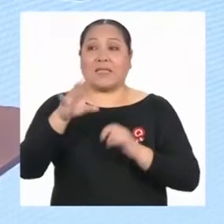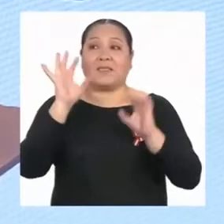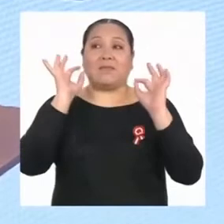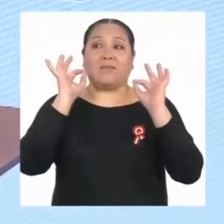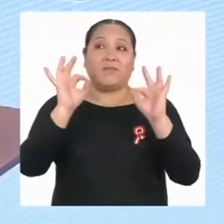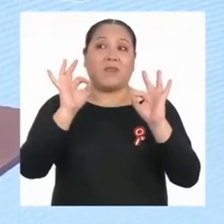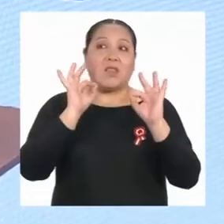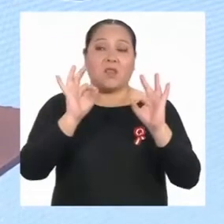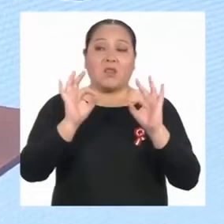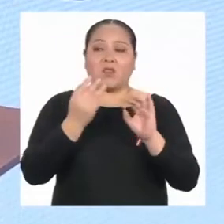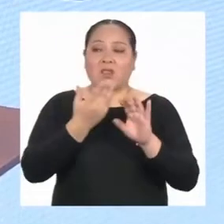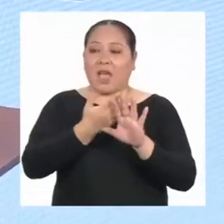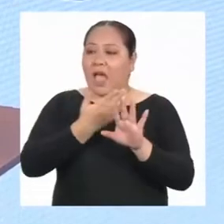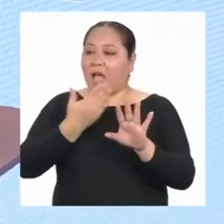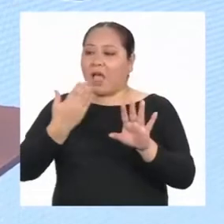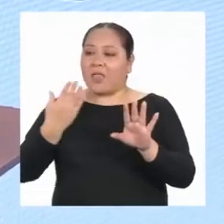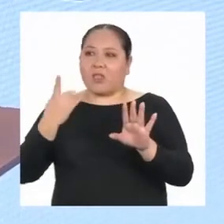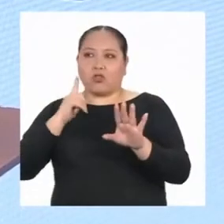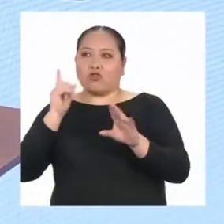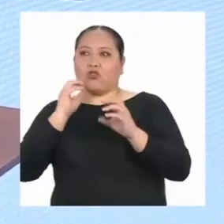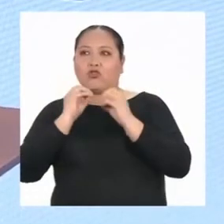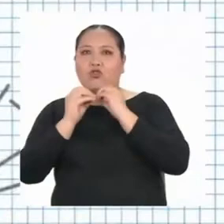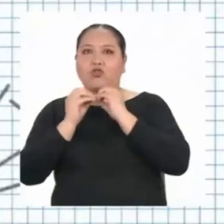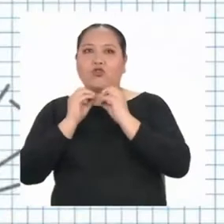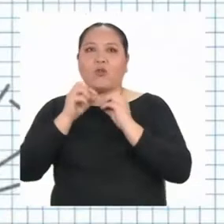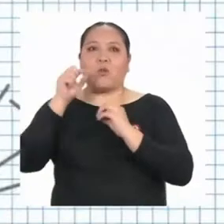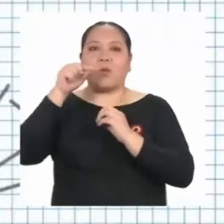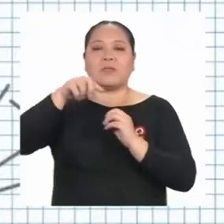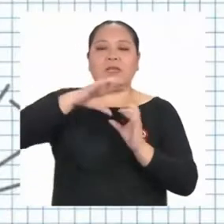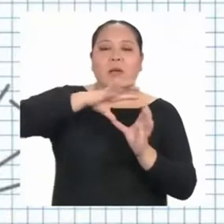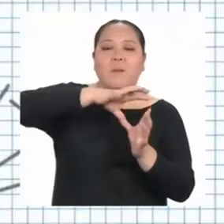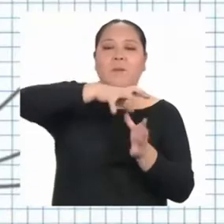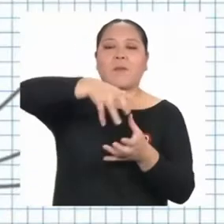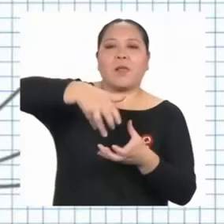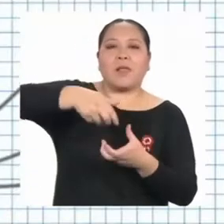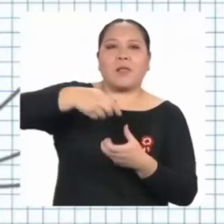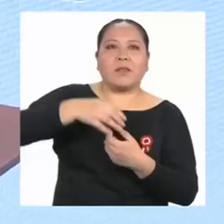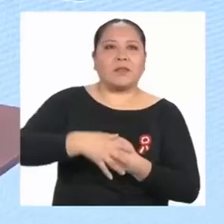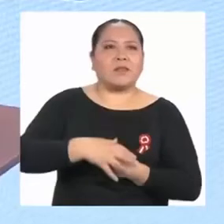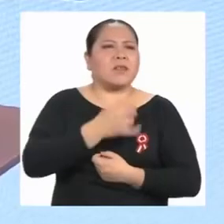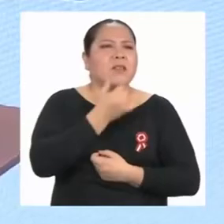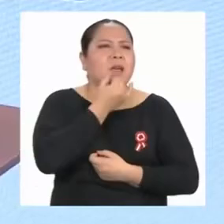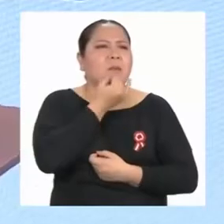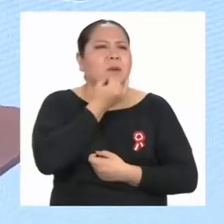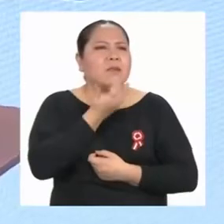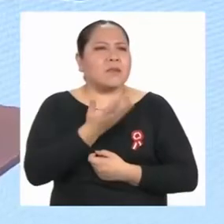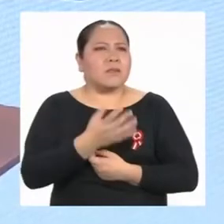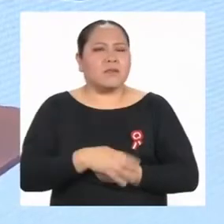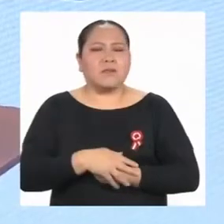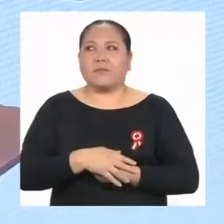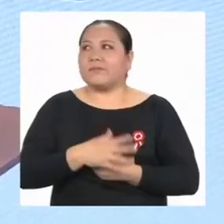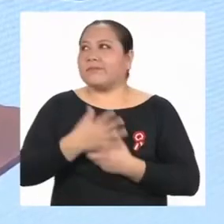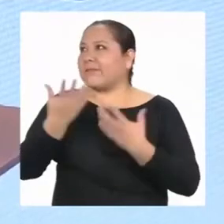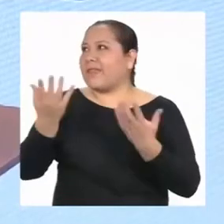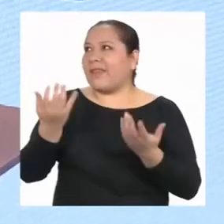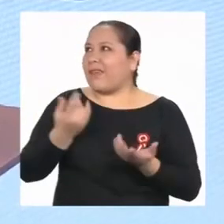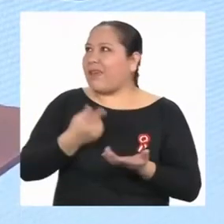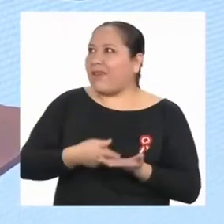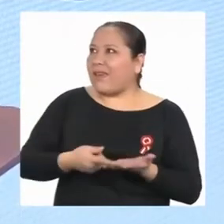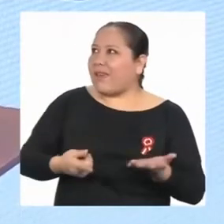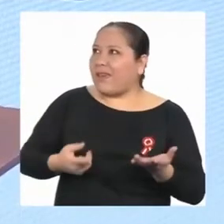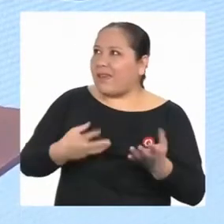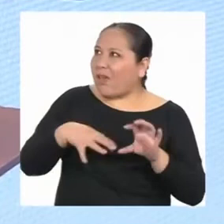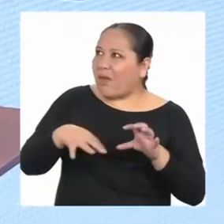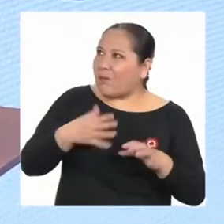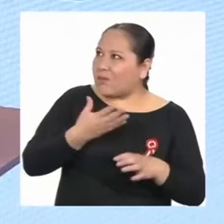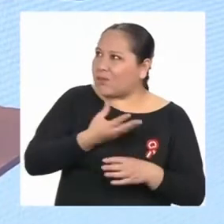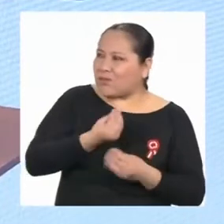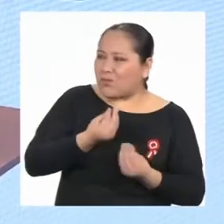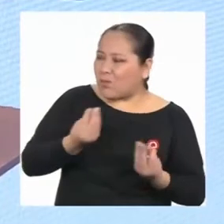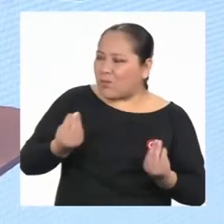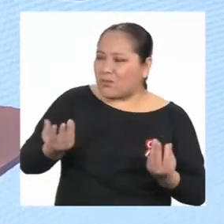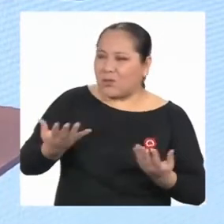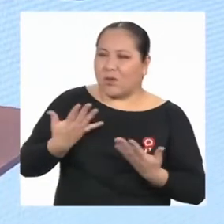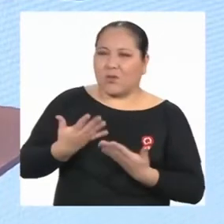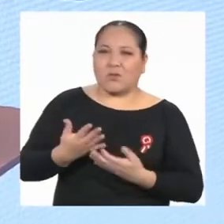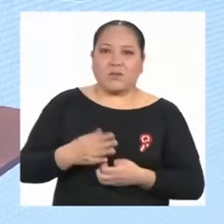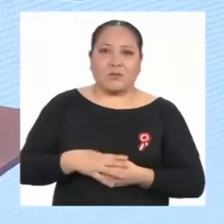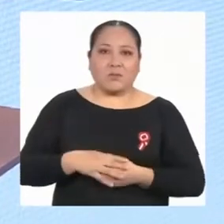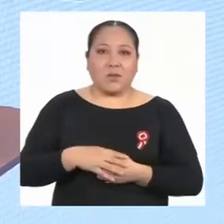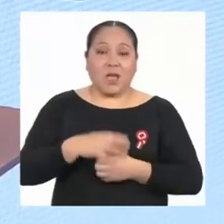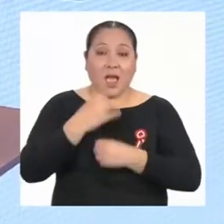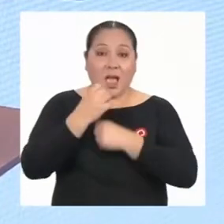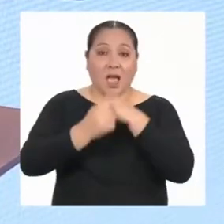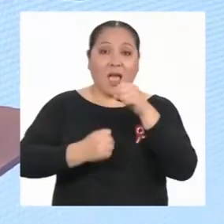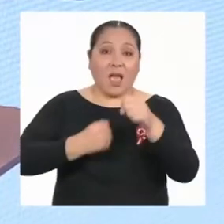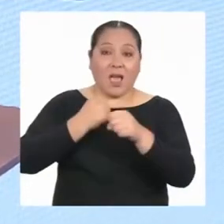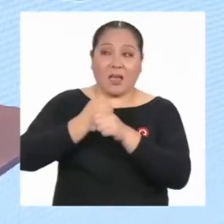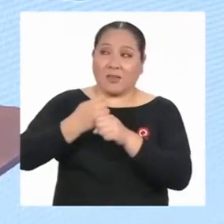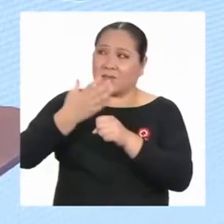si no hacemos algo al respecto es el planeta. ¿Qué ha pasado, Yanira? ¿Qué no ha pasado, más bien? En los últimos años hemos visto